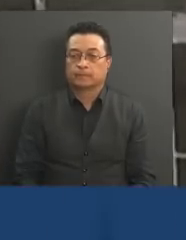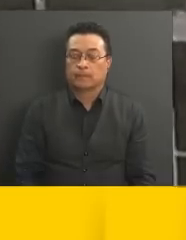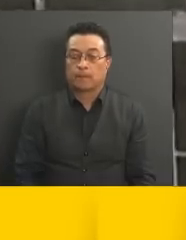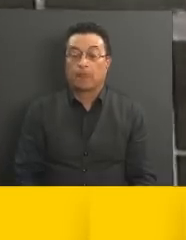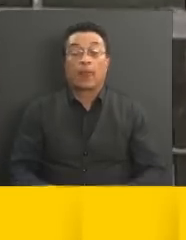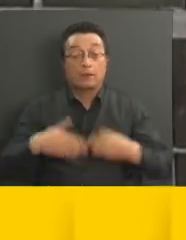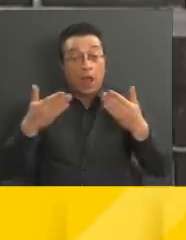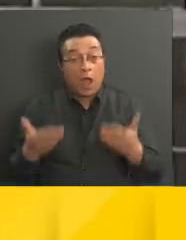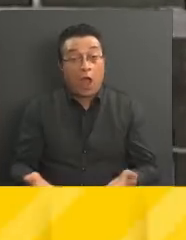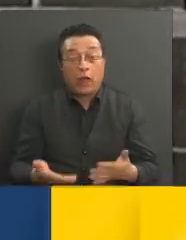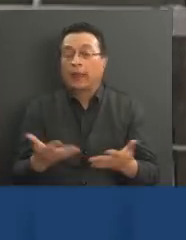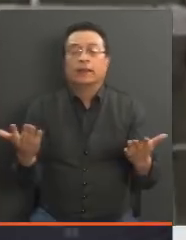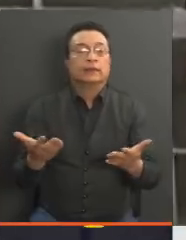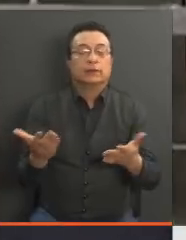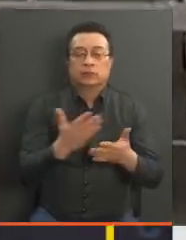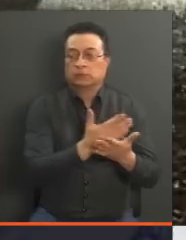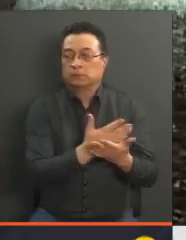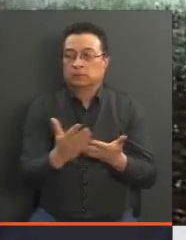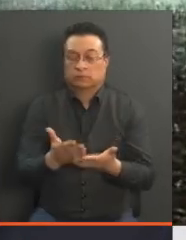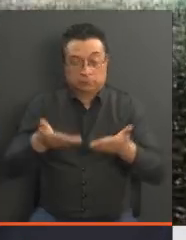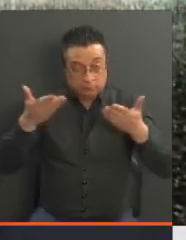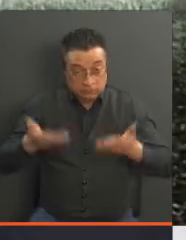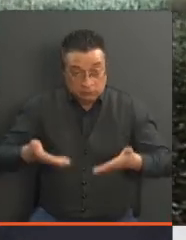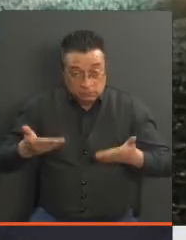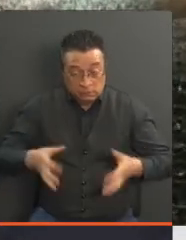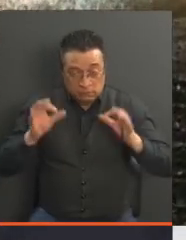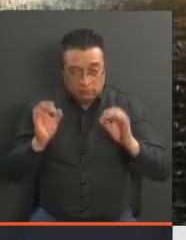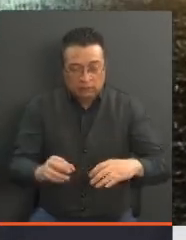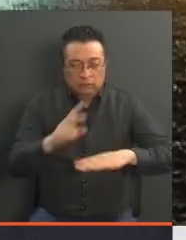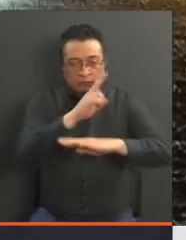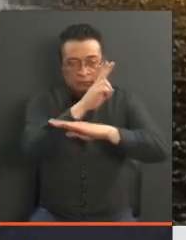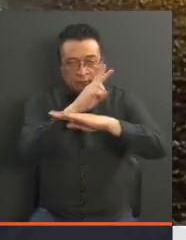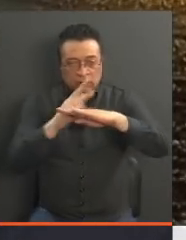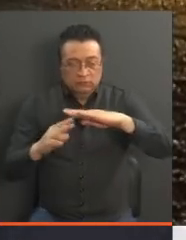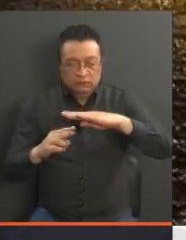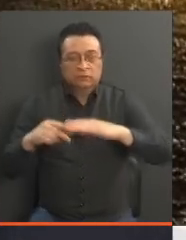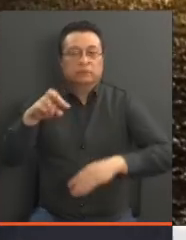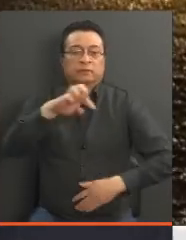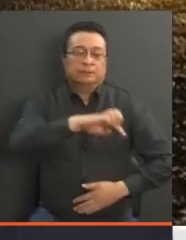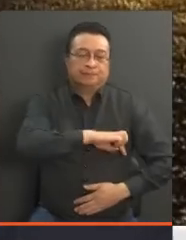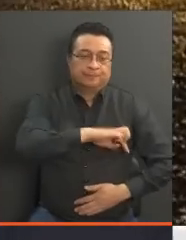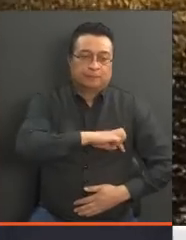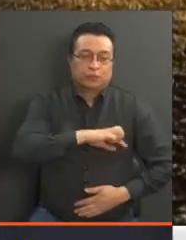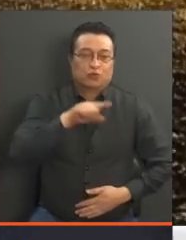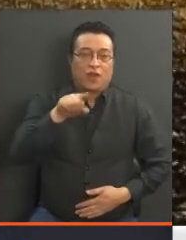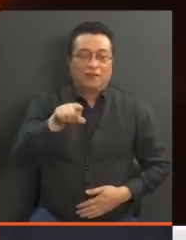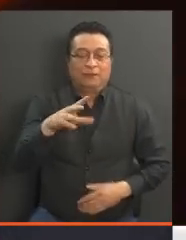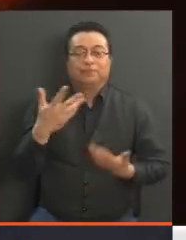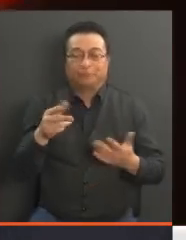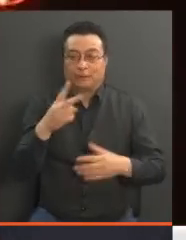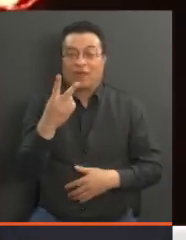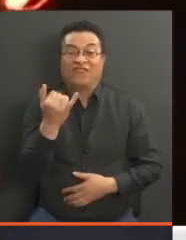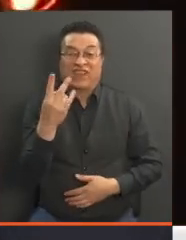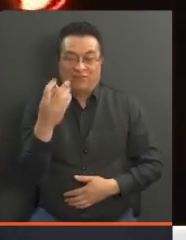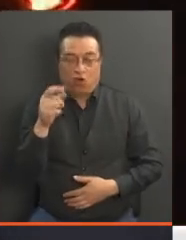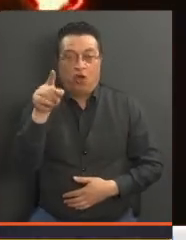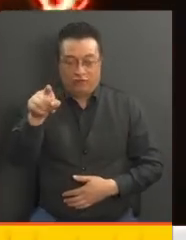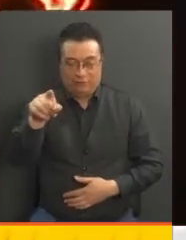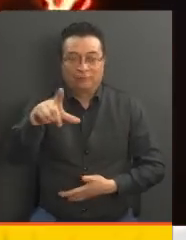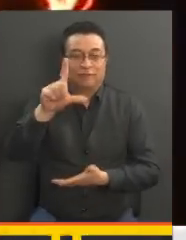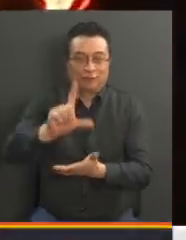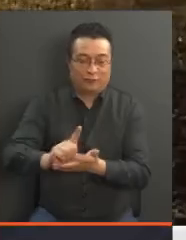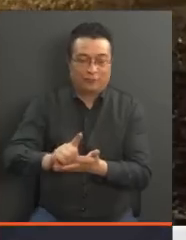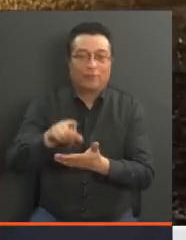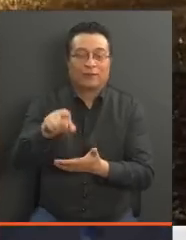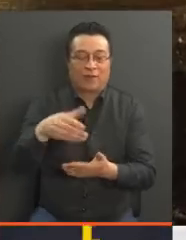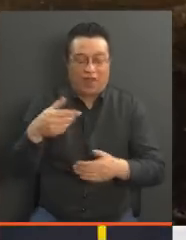Actualizamos lo que sucede ahora precisamente en la zona de Quintero Puchuncaví. Eliana Díaz está con nosotros en vivo para contarnos de lo que ocurre a